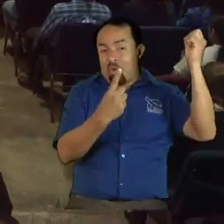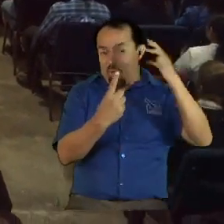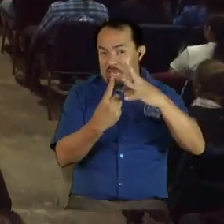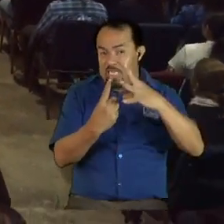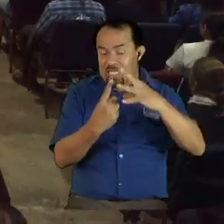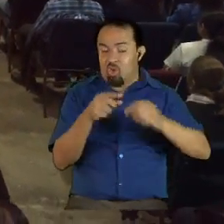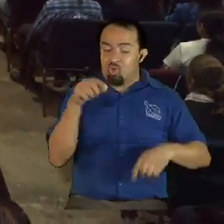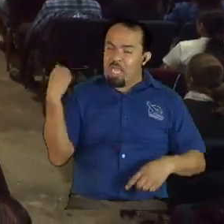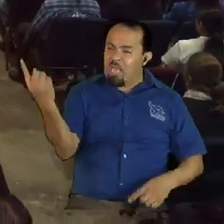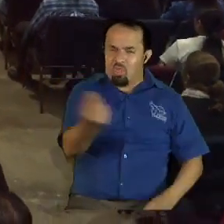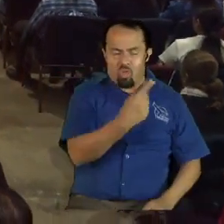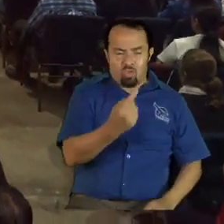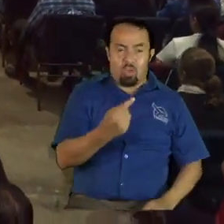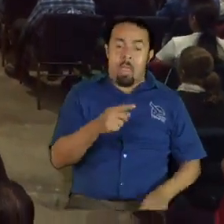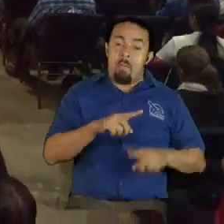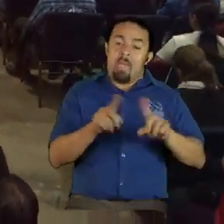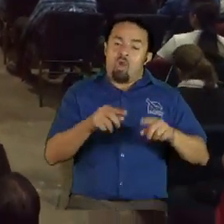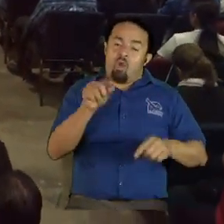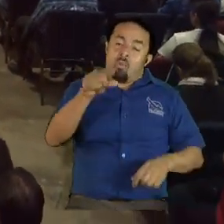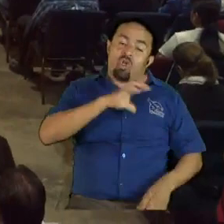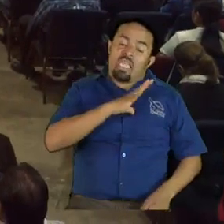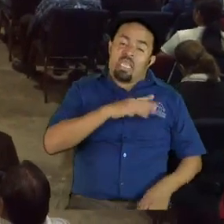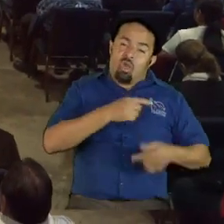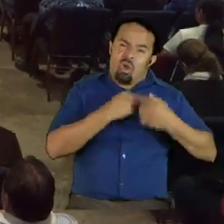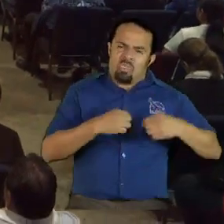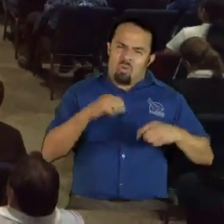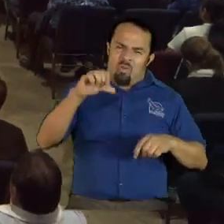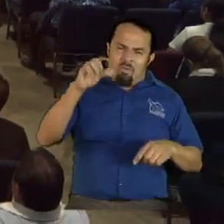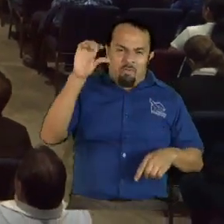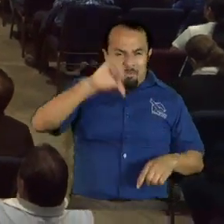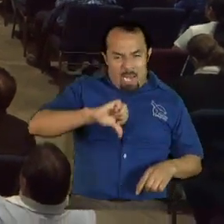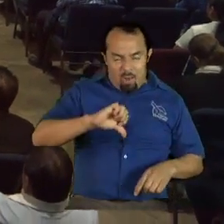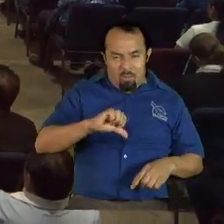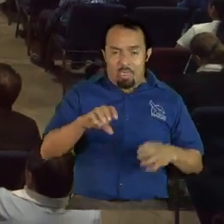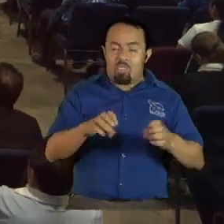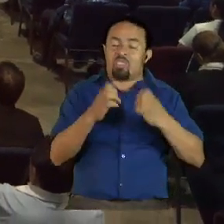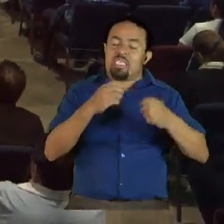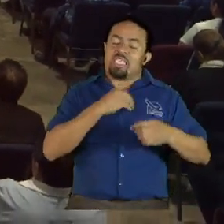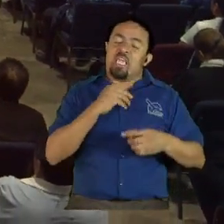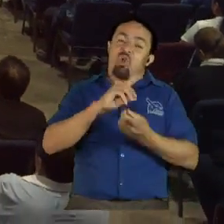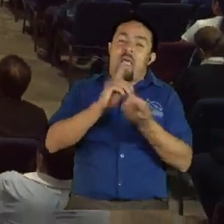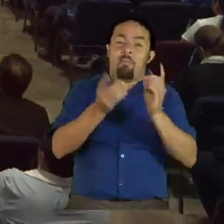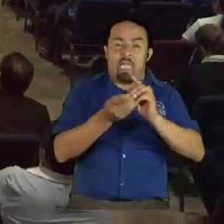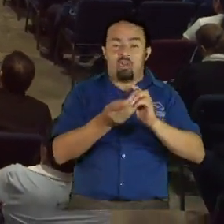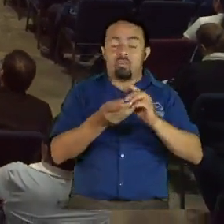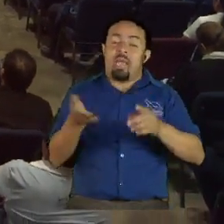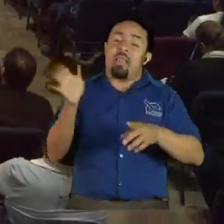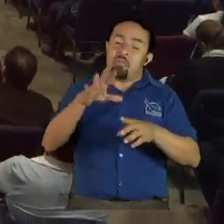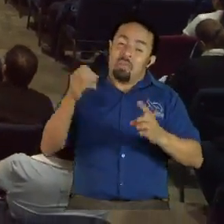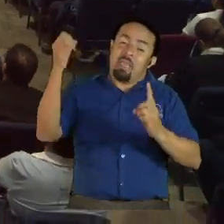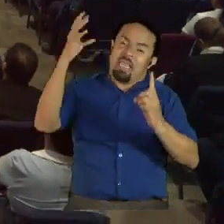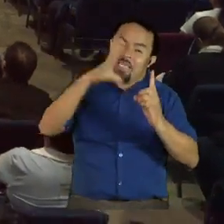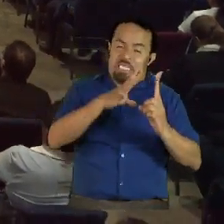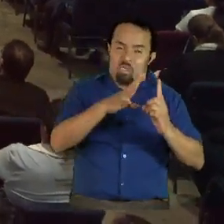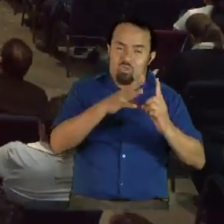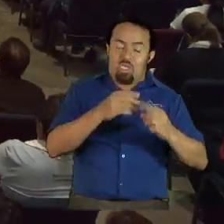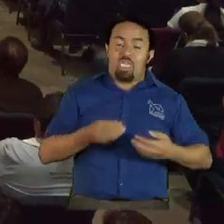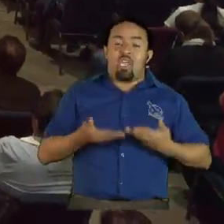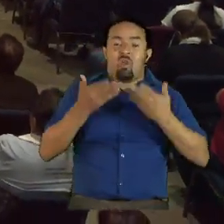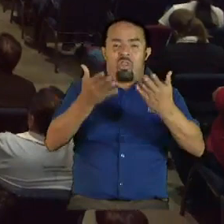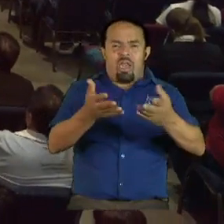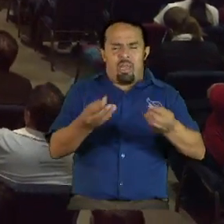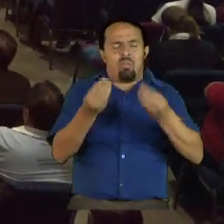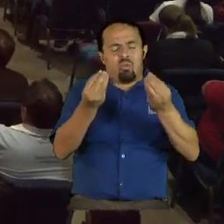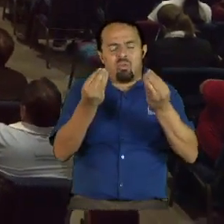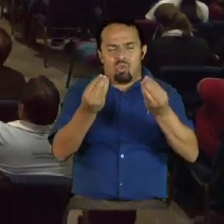su corazón. Una vez que les limpie su corazón, les voy a traer una serie de galardones que ustedes nunca se imaginaron.